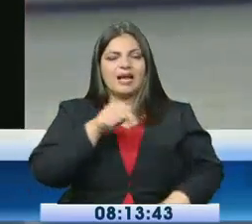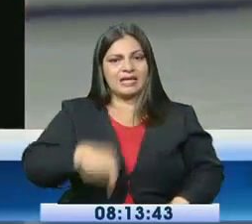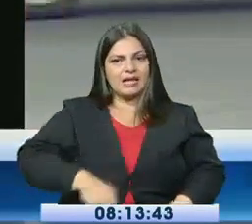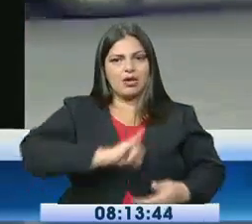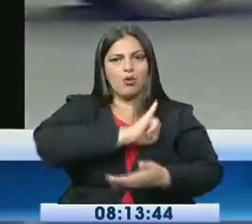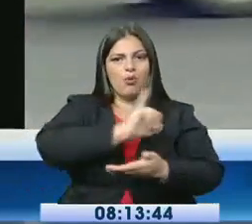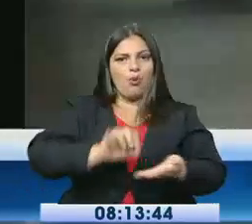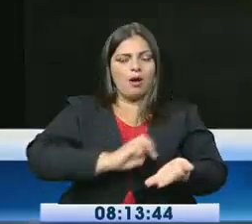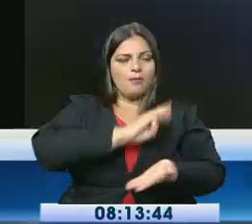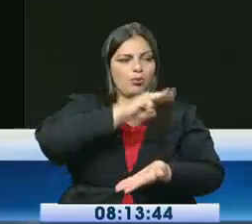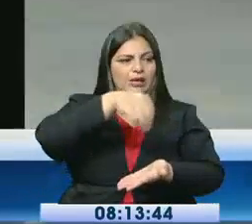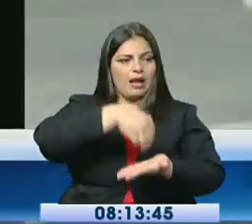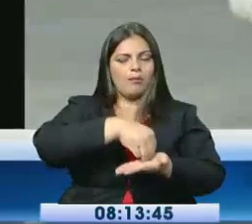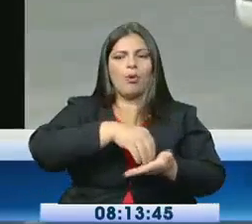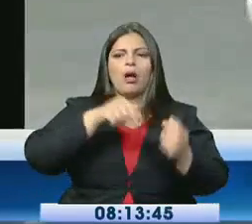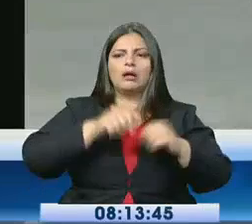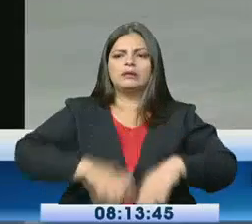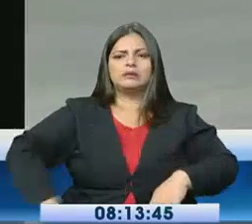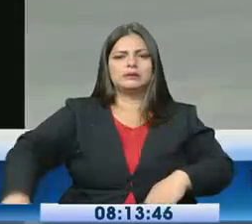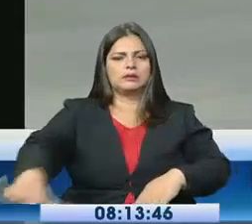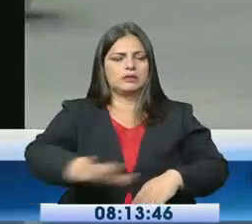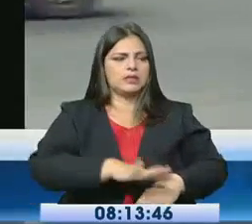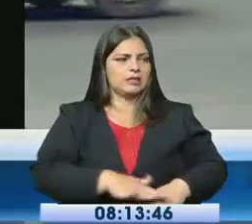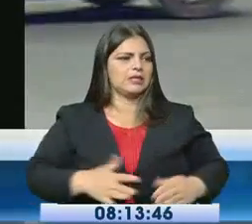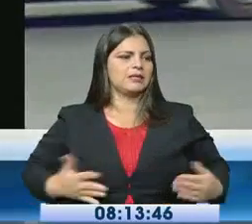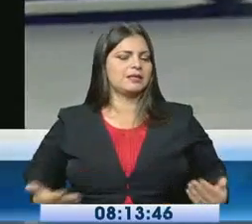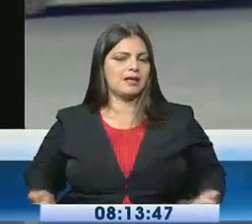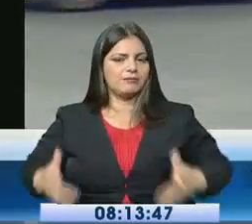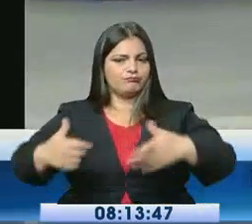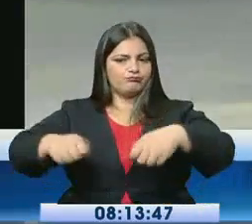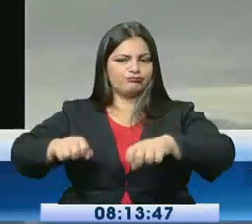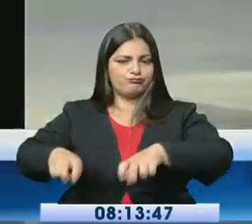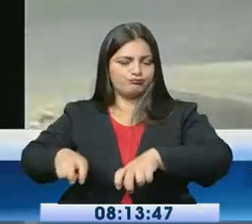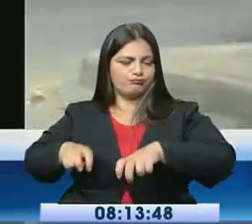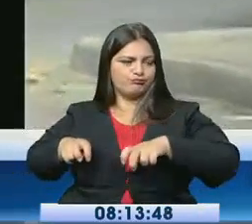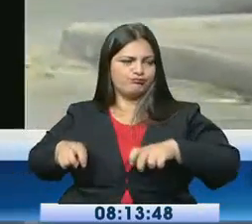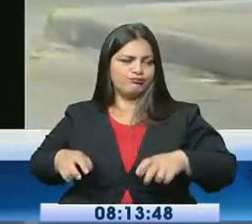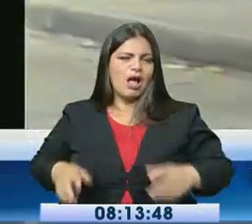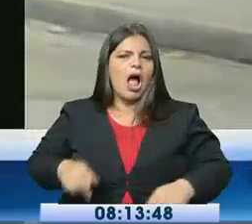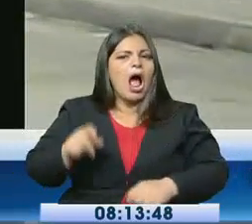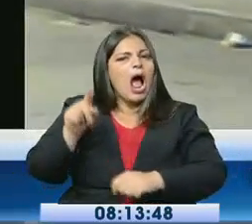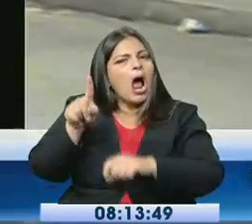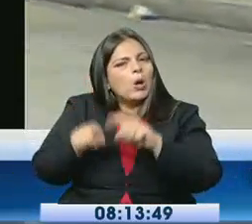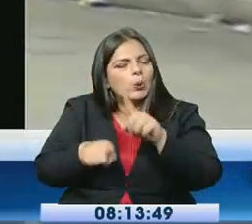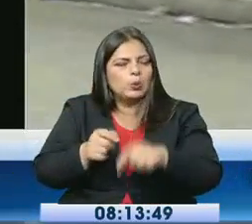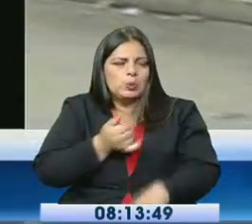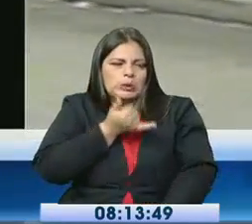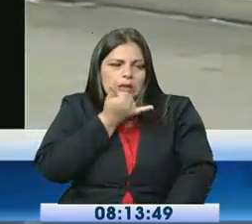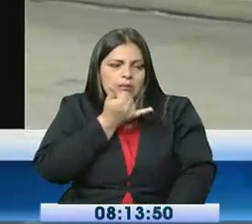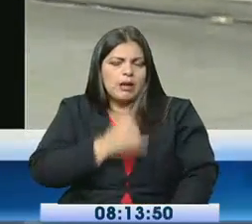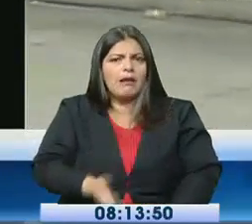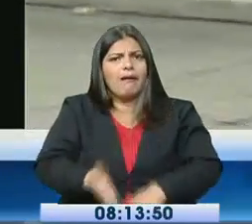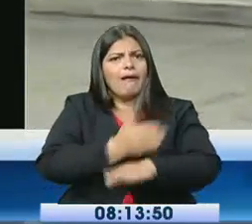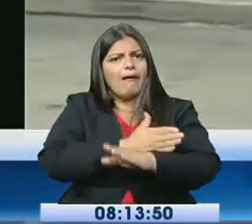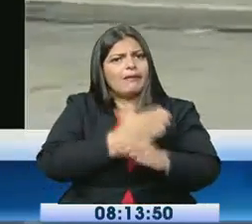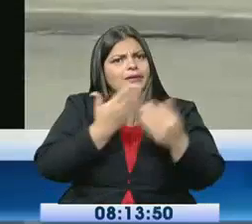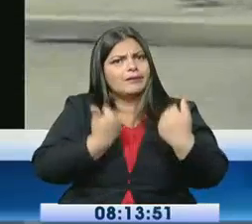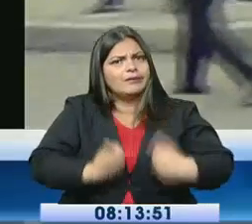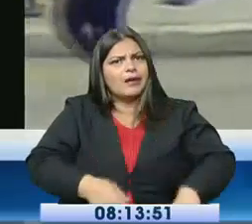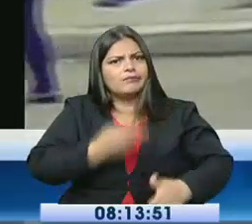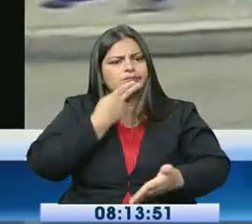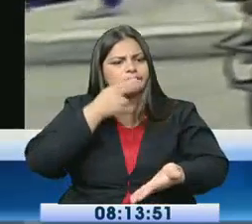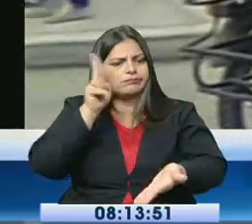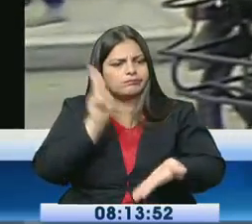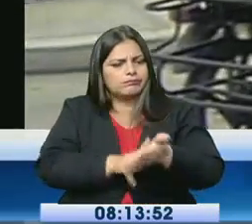Montalvo. Nosotros hemos solicitado muchas veces a la ATM, sobre todo al señor alcalde, porque sabiendo que